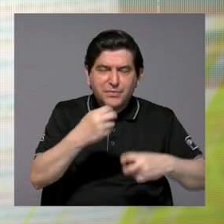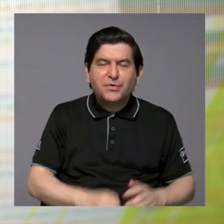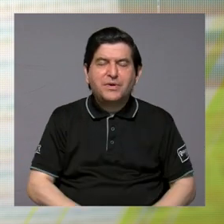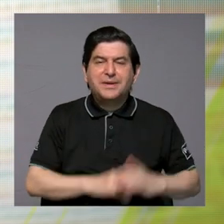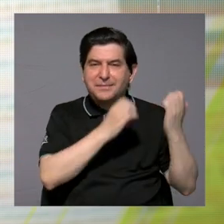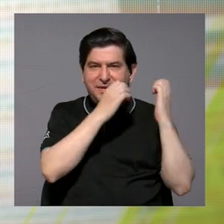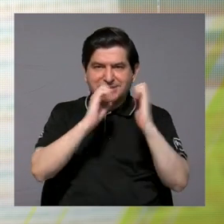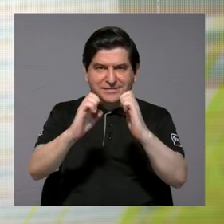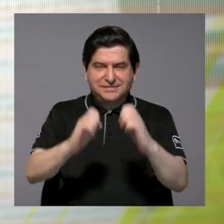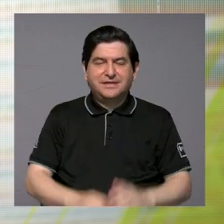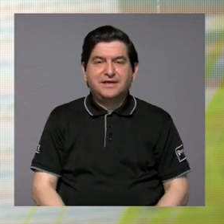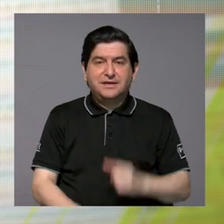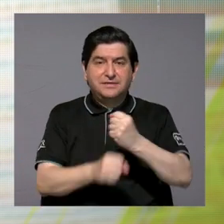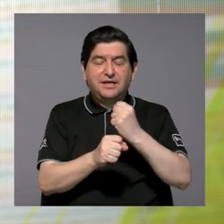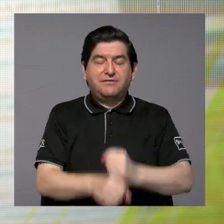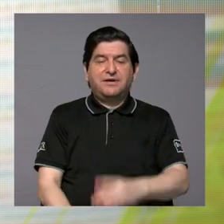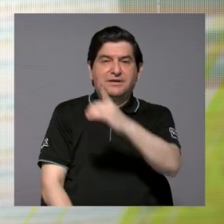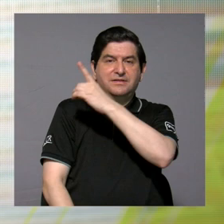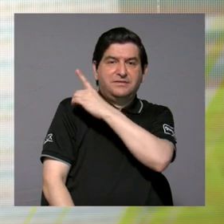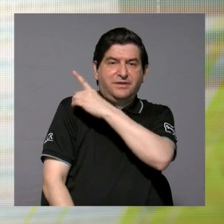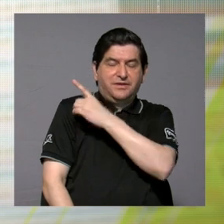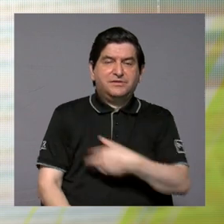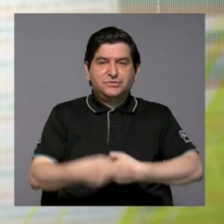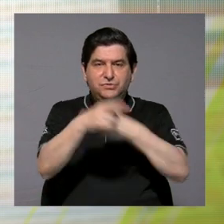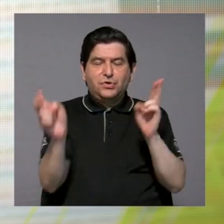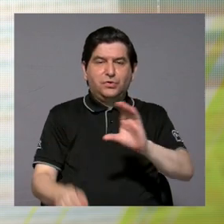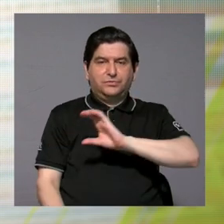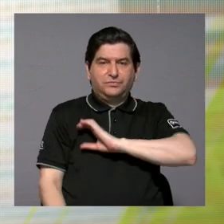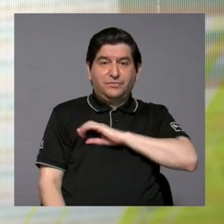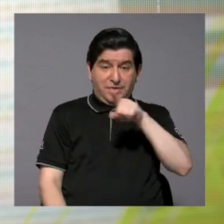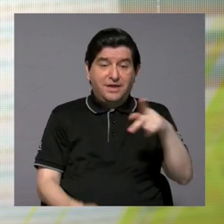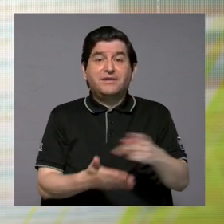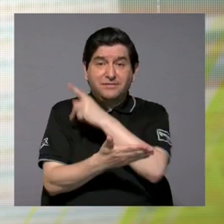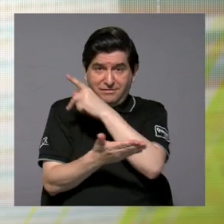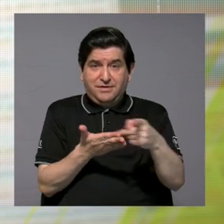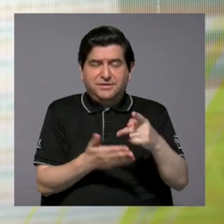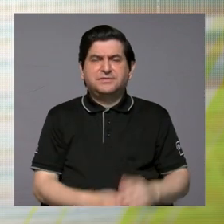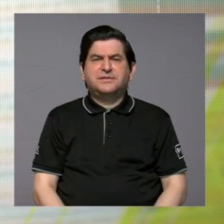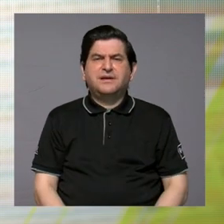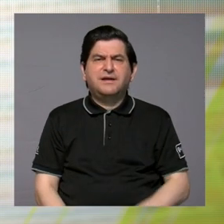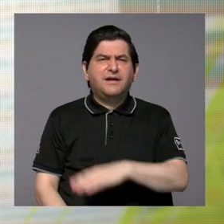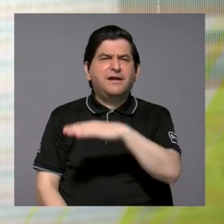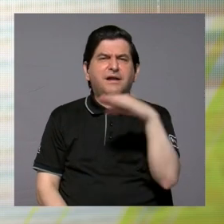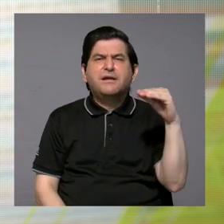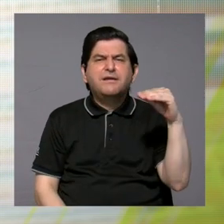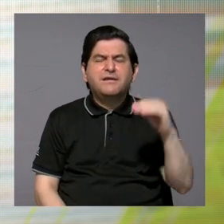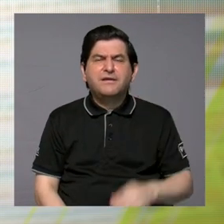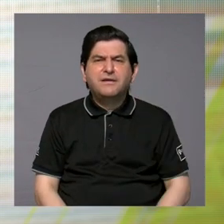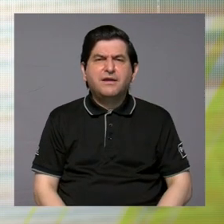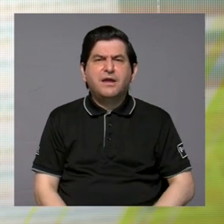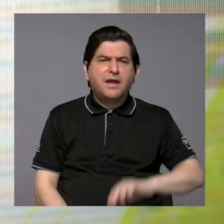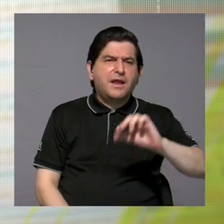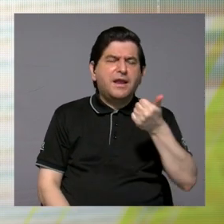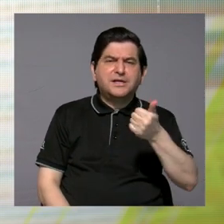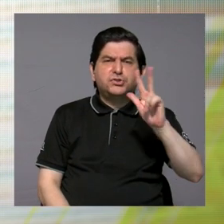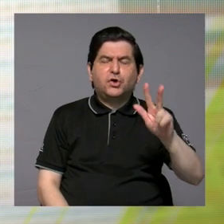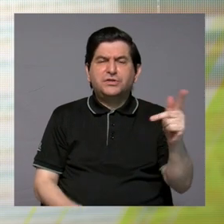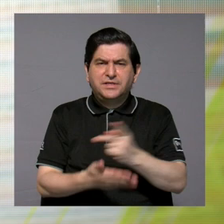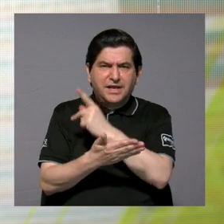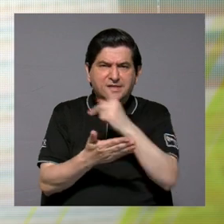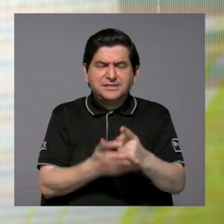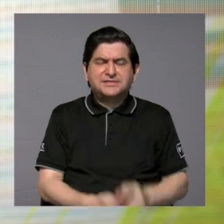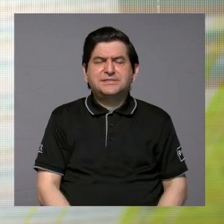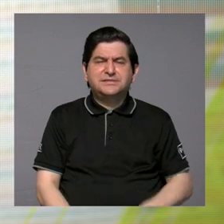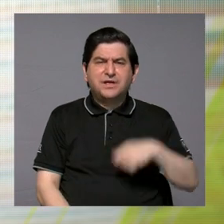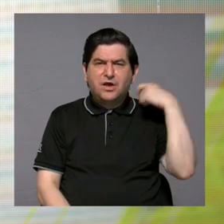vista estratégico ellos trabajan con la dirección Regional de fuerza pública en esa provincia Y qué pasa con estas tres provincias que es guanacaste